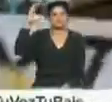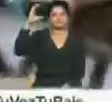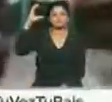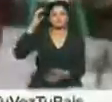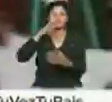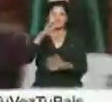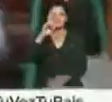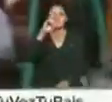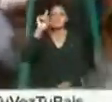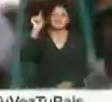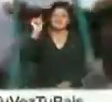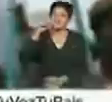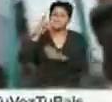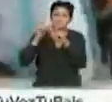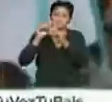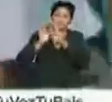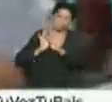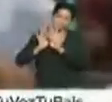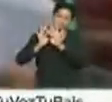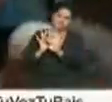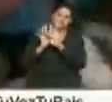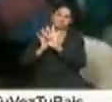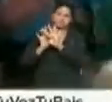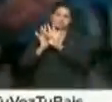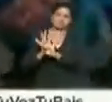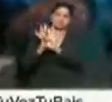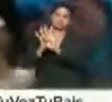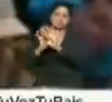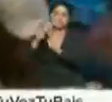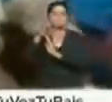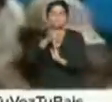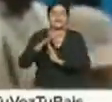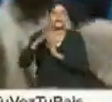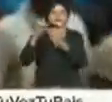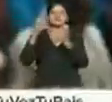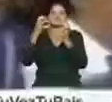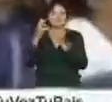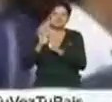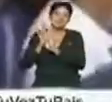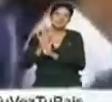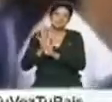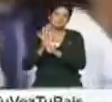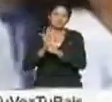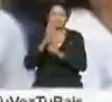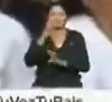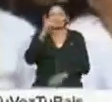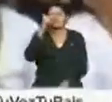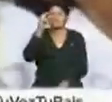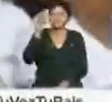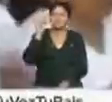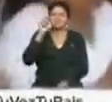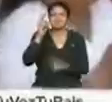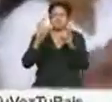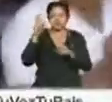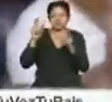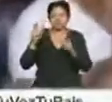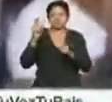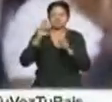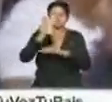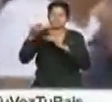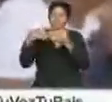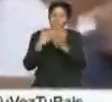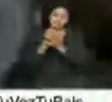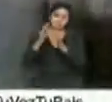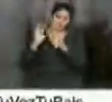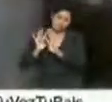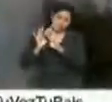Miles de colombianos marchan por la paz en Bogotá. Unas 10.000 personas, entre indígenas, estudiantes, víctimas del conflicto y miembros de